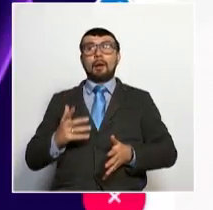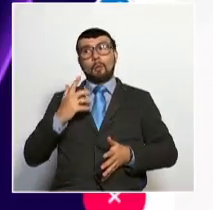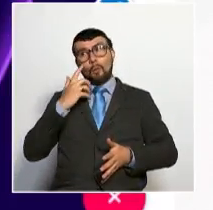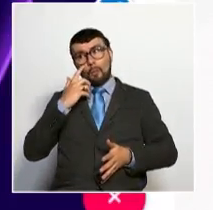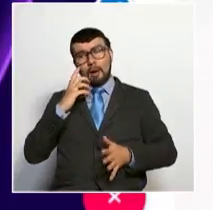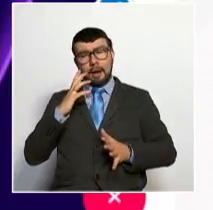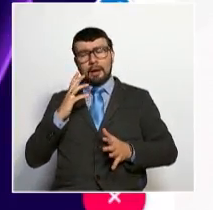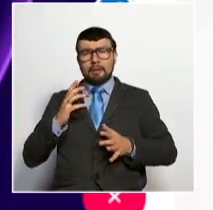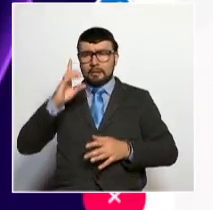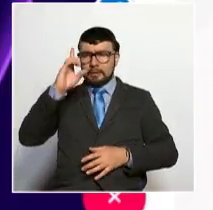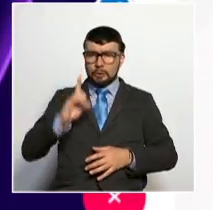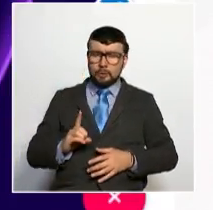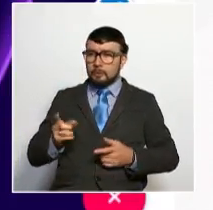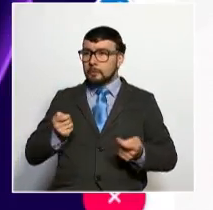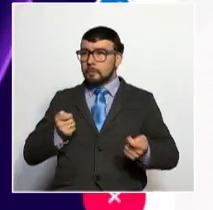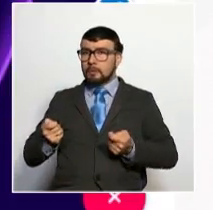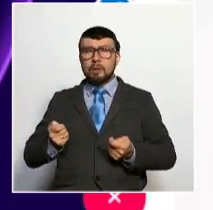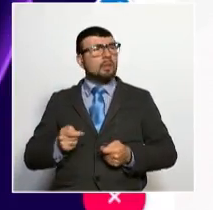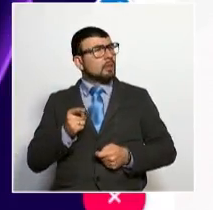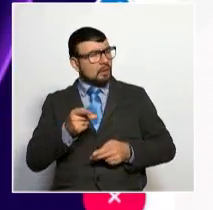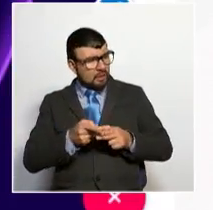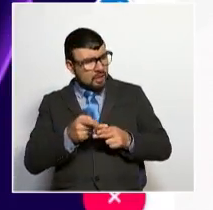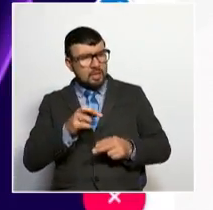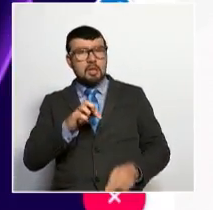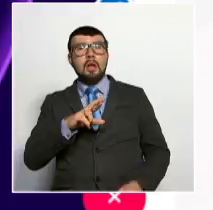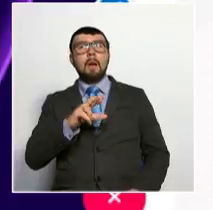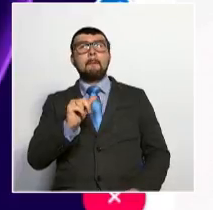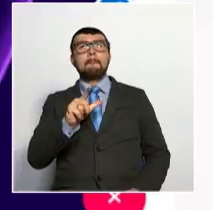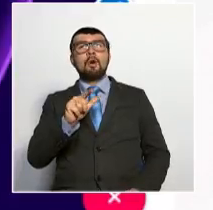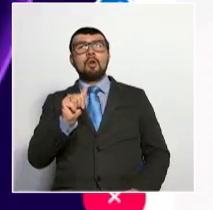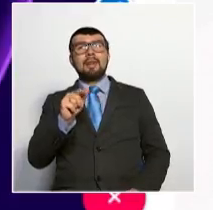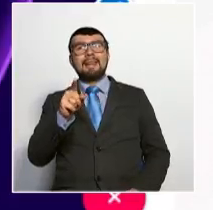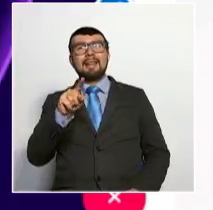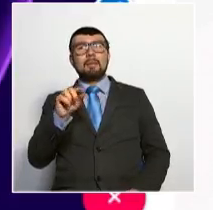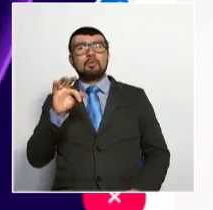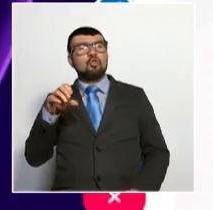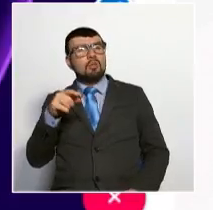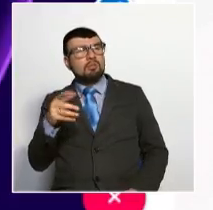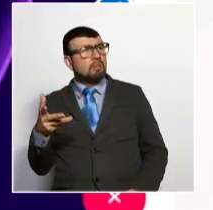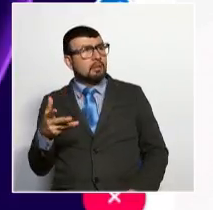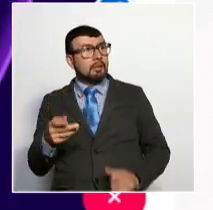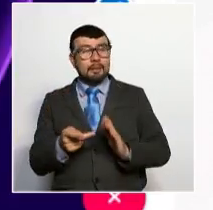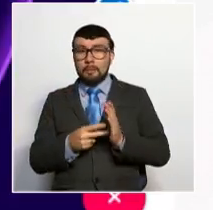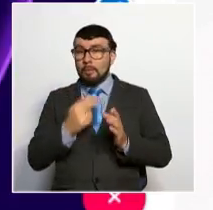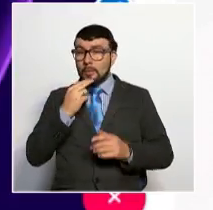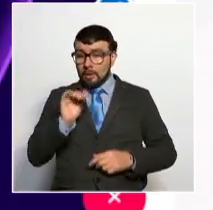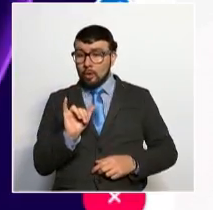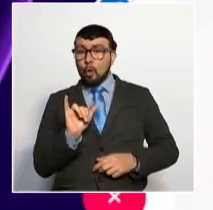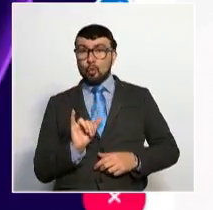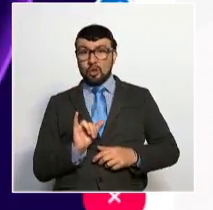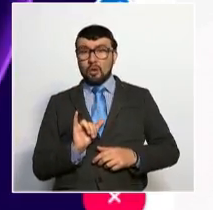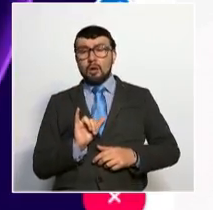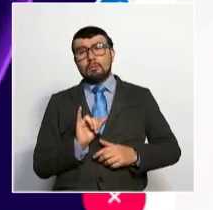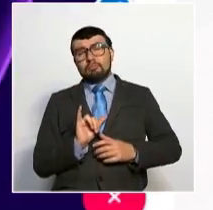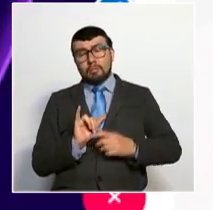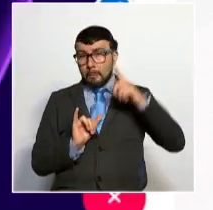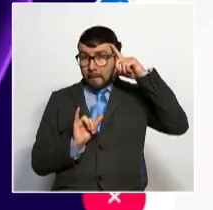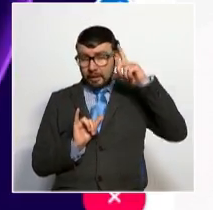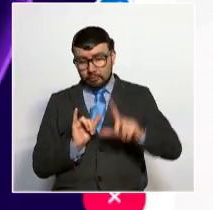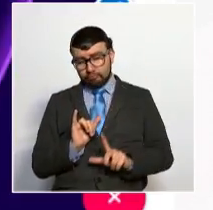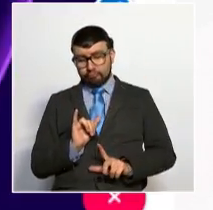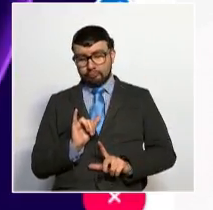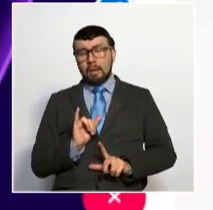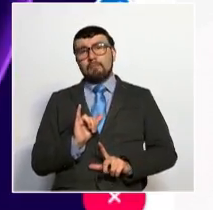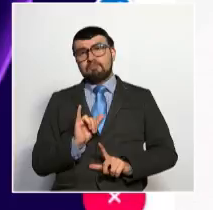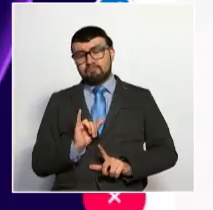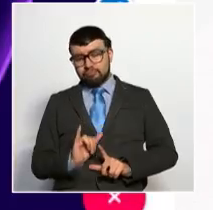tomar la decisión. ¿Qué es prolapso? El prolapso es cuando este útero se sale aquí a la vagina, cuando la vejiga también